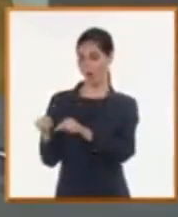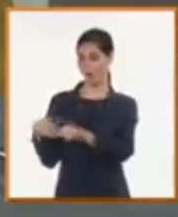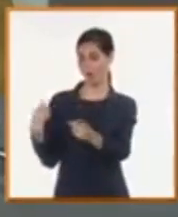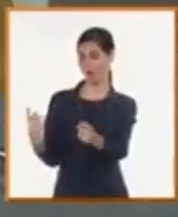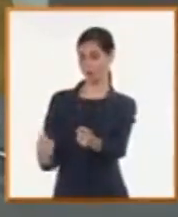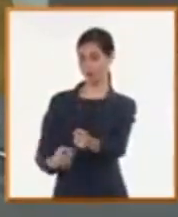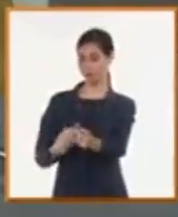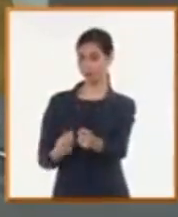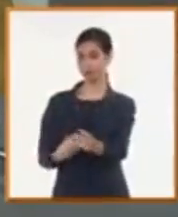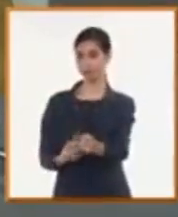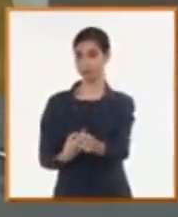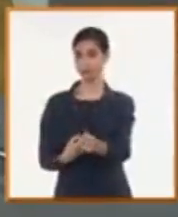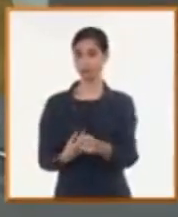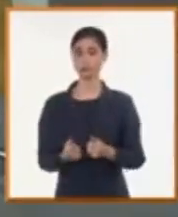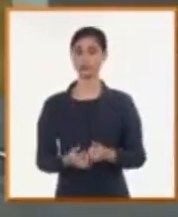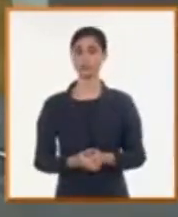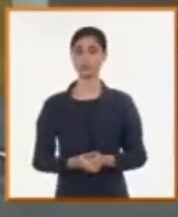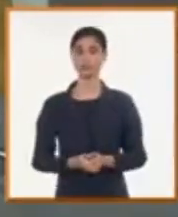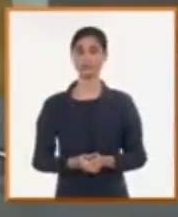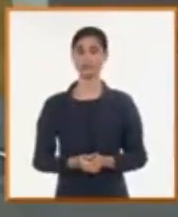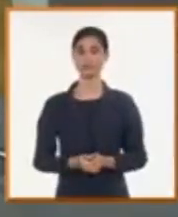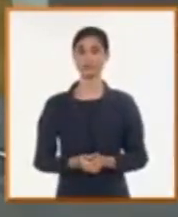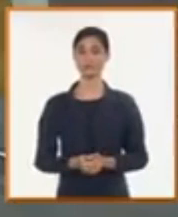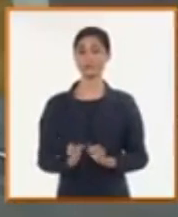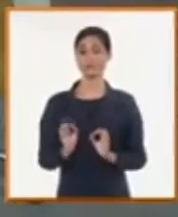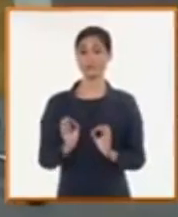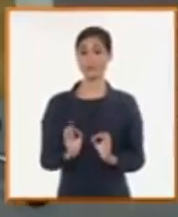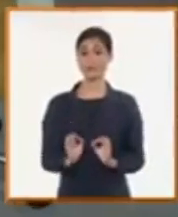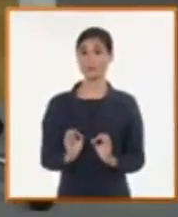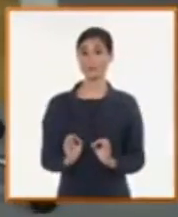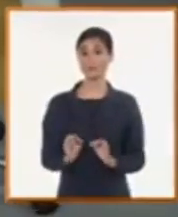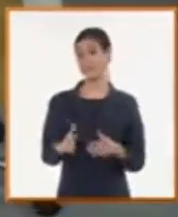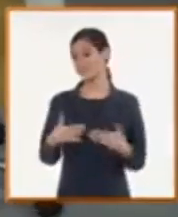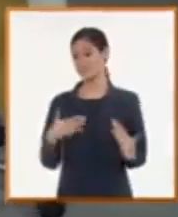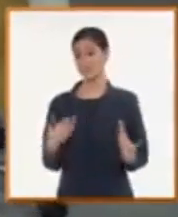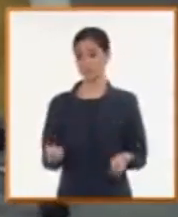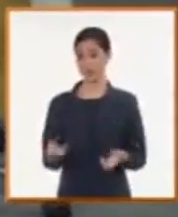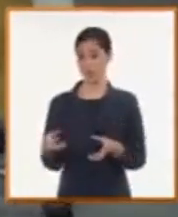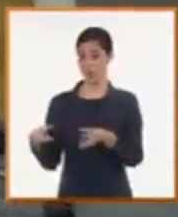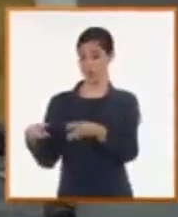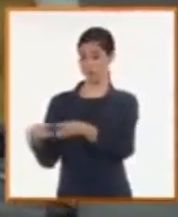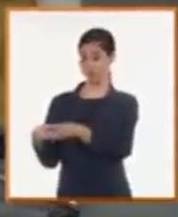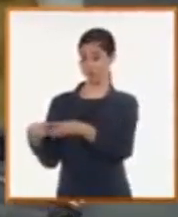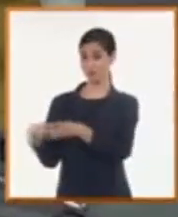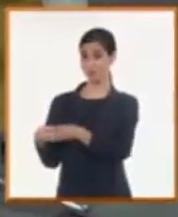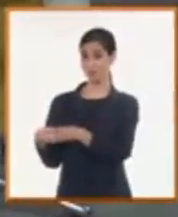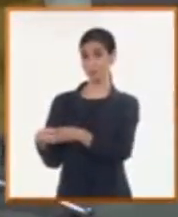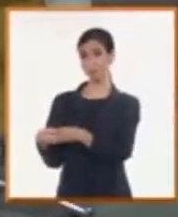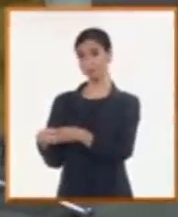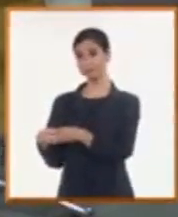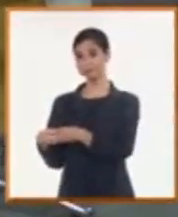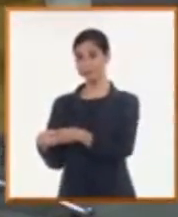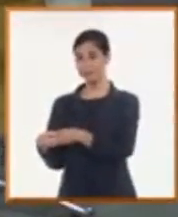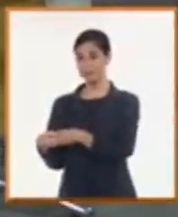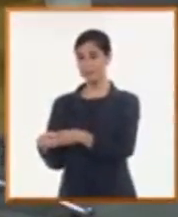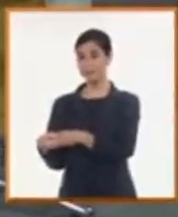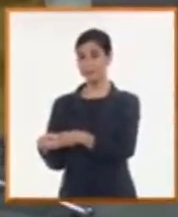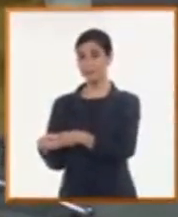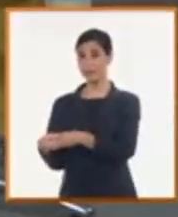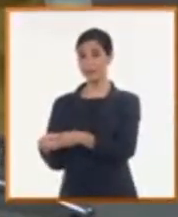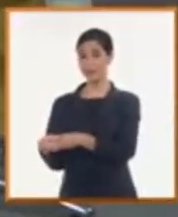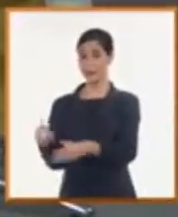este momento. Y lo que correspondía para este momento es tratar de, con la asesoría en un primer momento y con